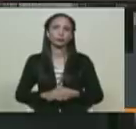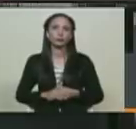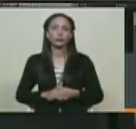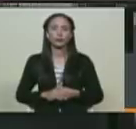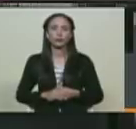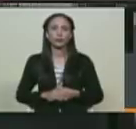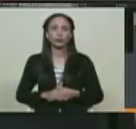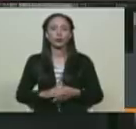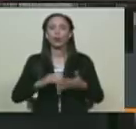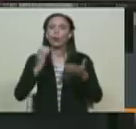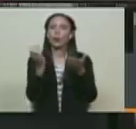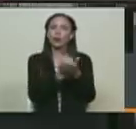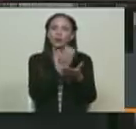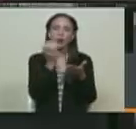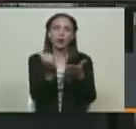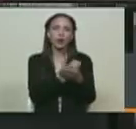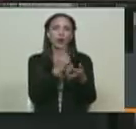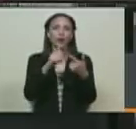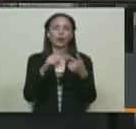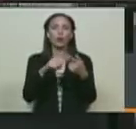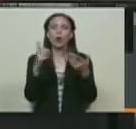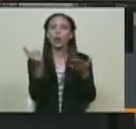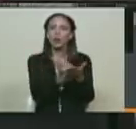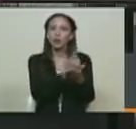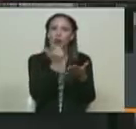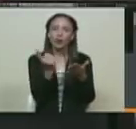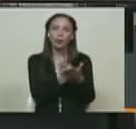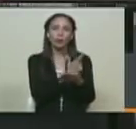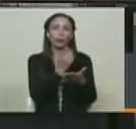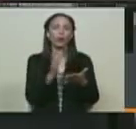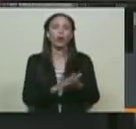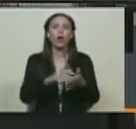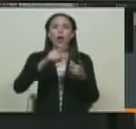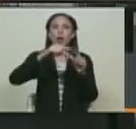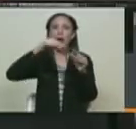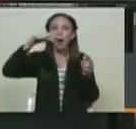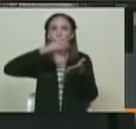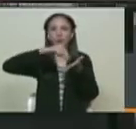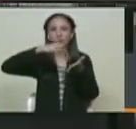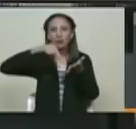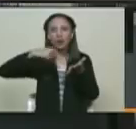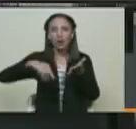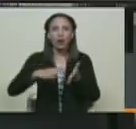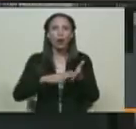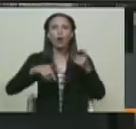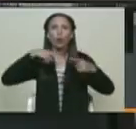con sus cuadernos, sus libros, sus lapiceros, sus creyones.